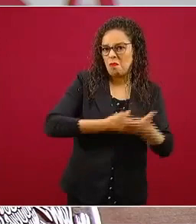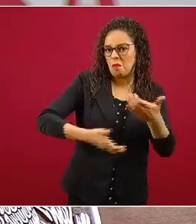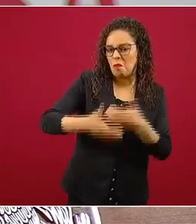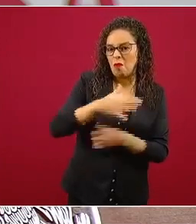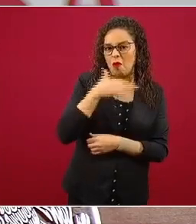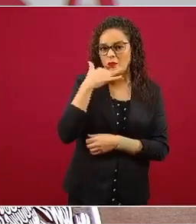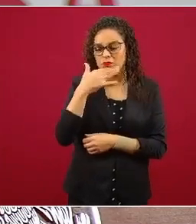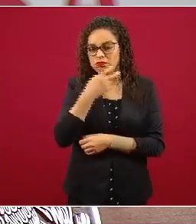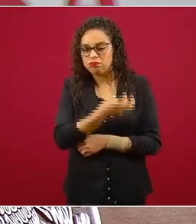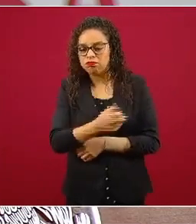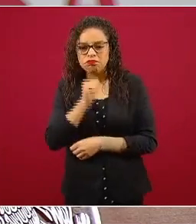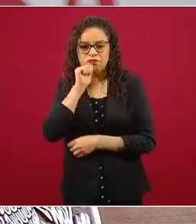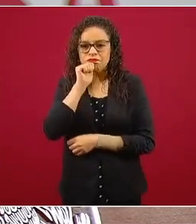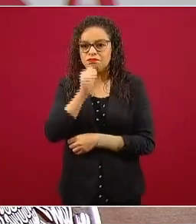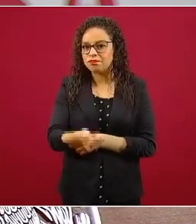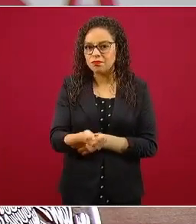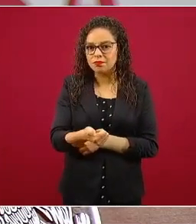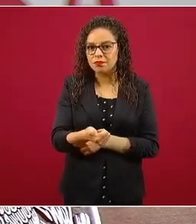también